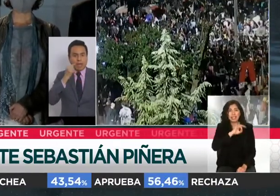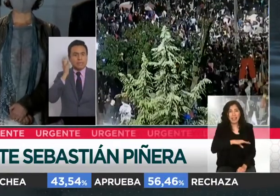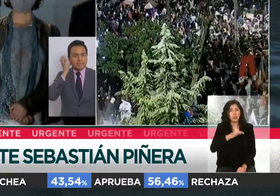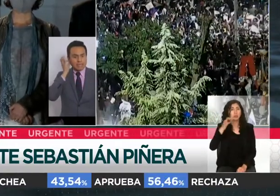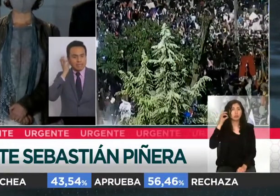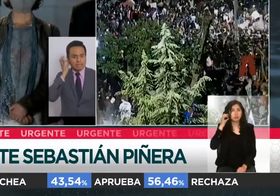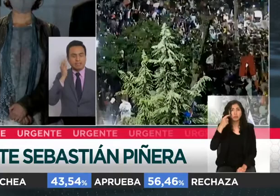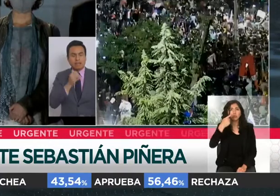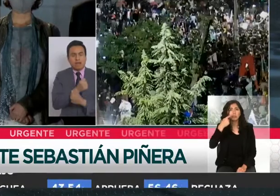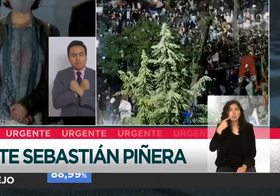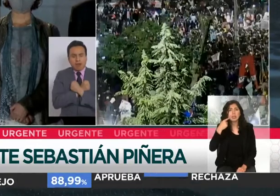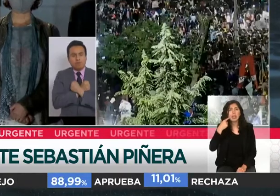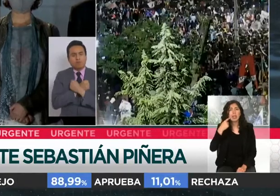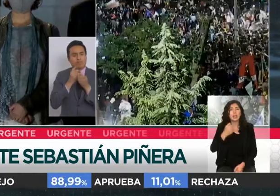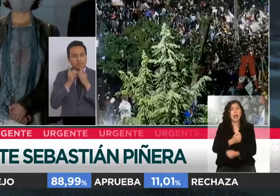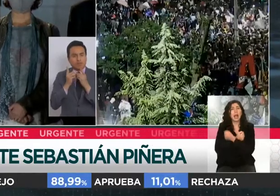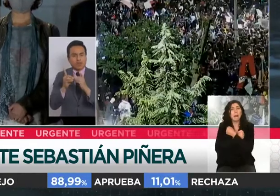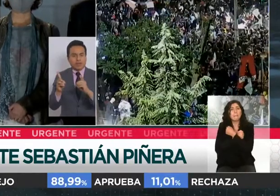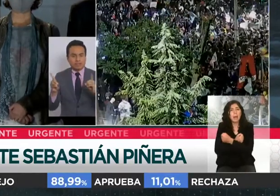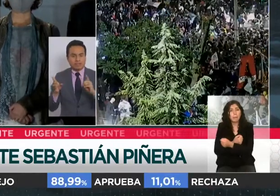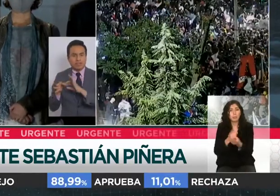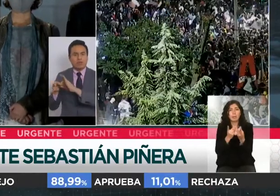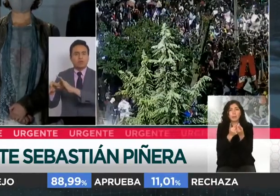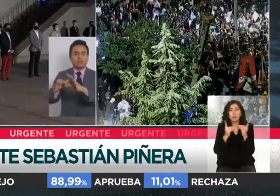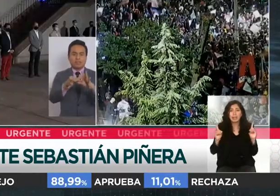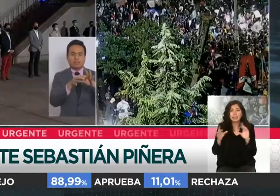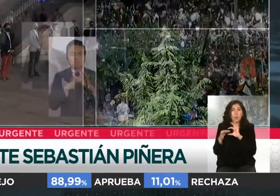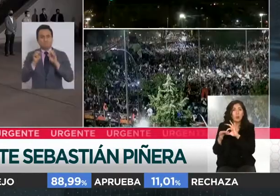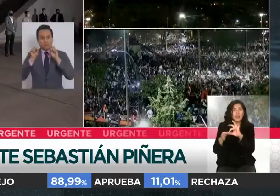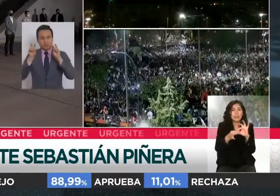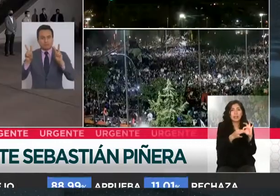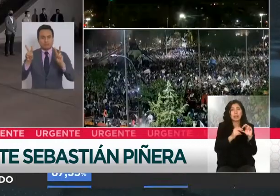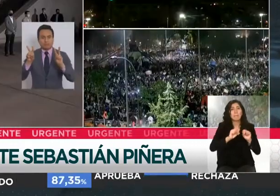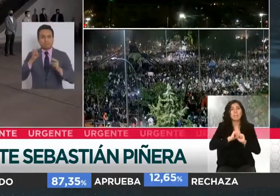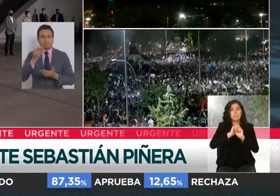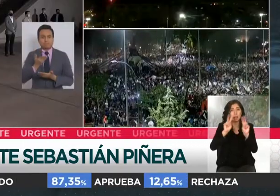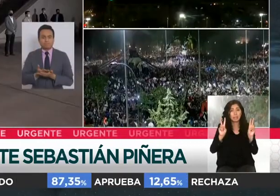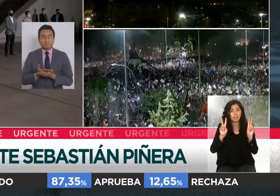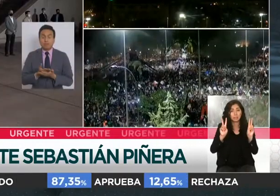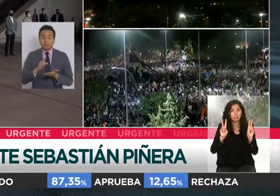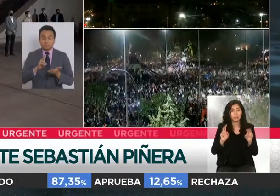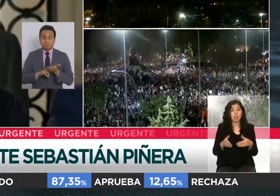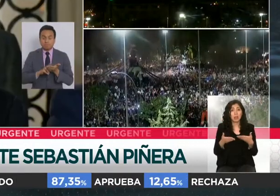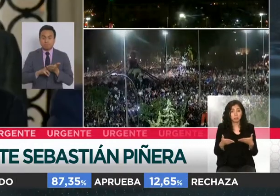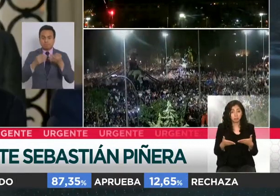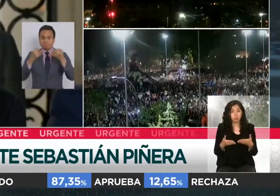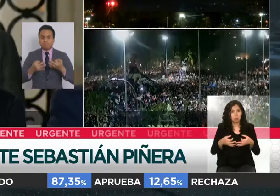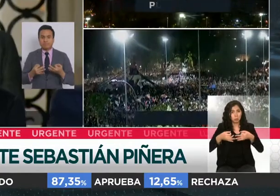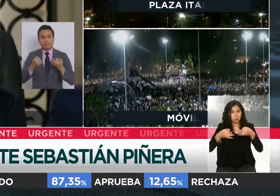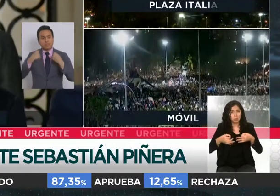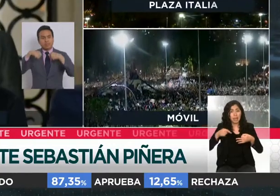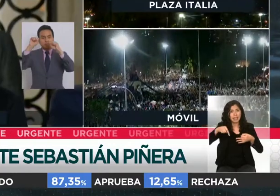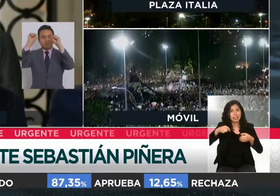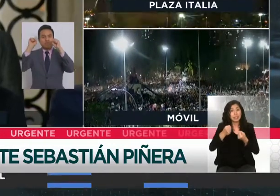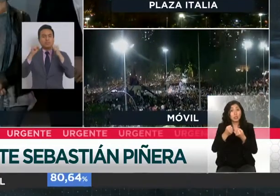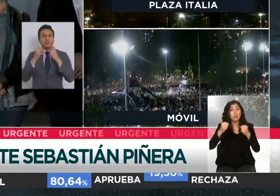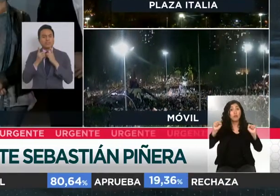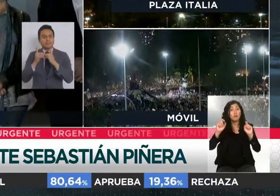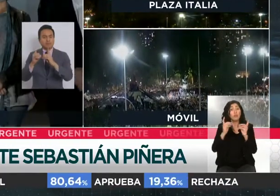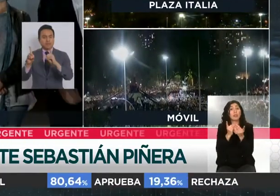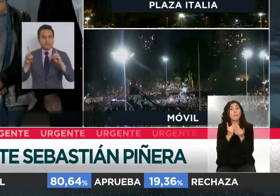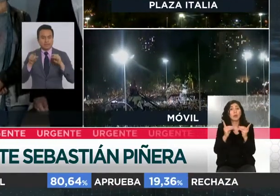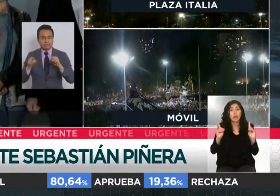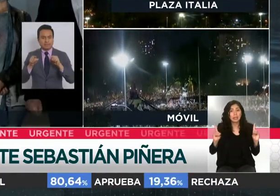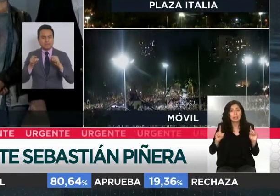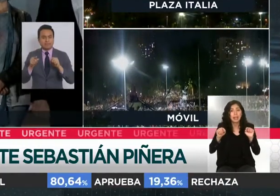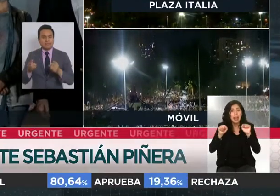chilenas que amamos la democracia, la unidad y la paz. Y sin duda, este triunfo de la democracia